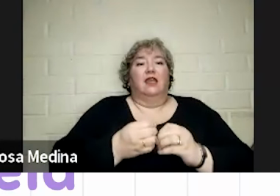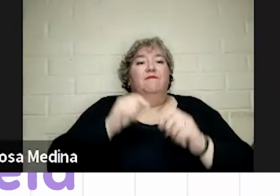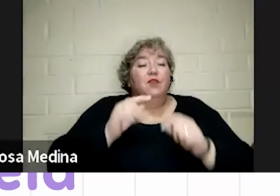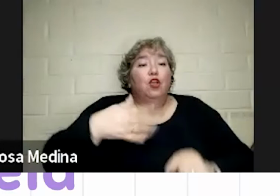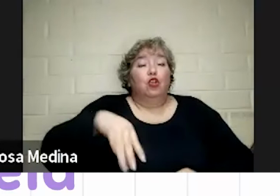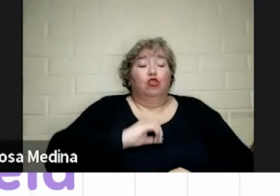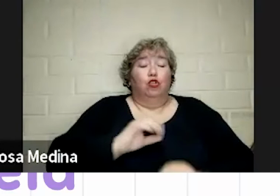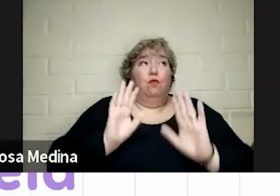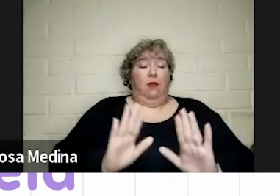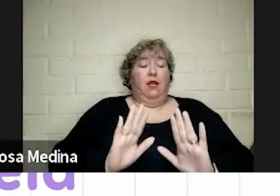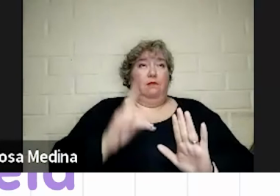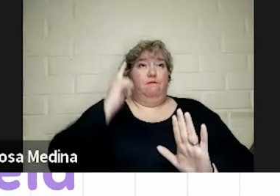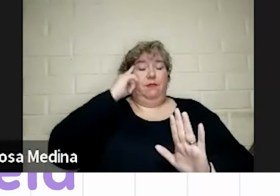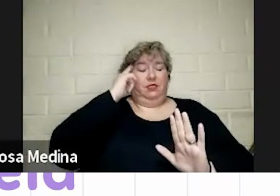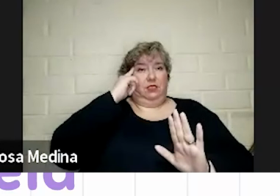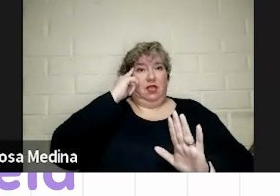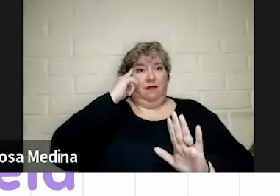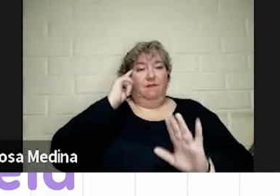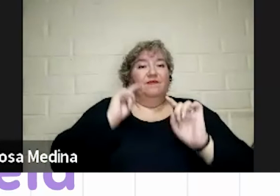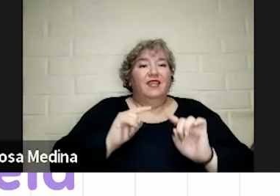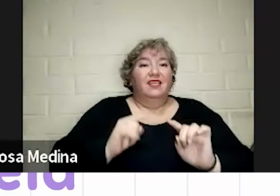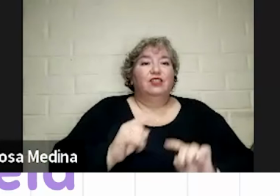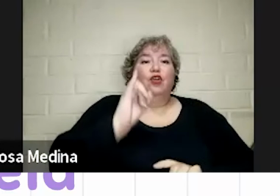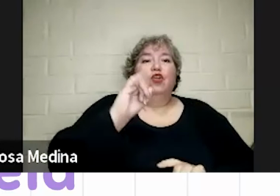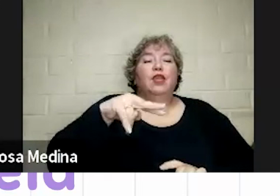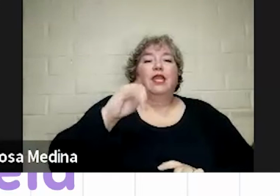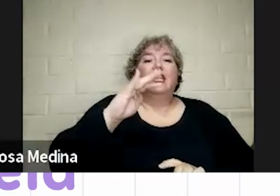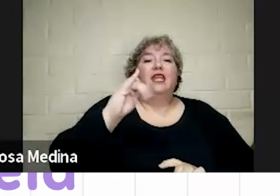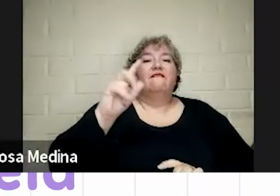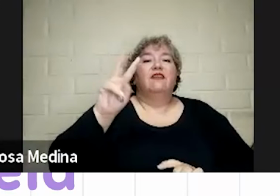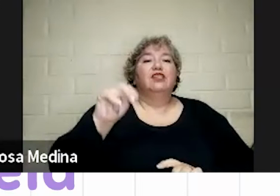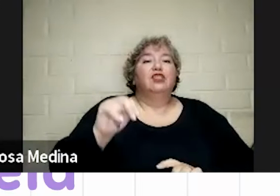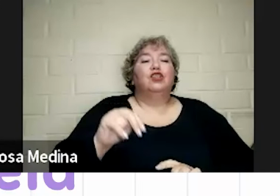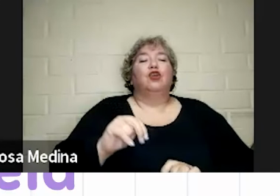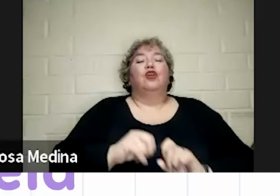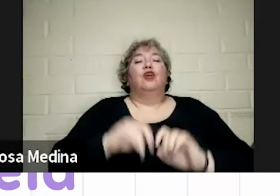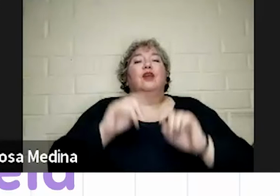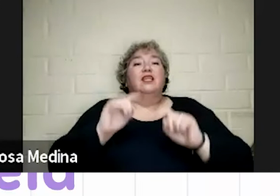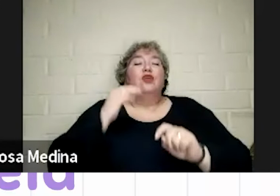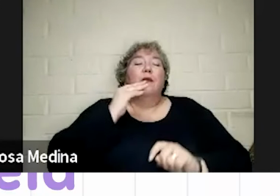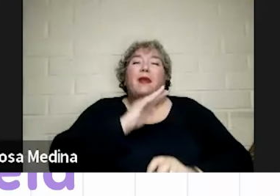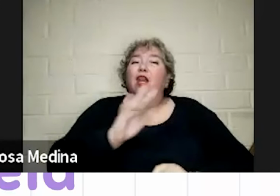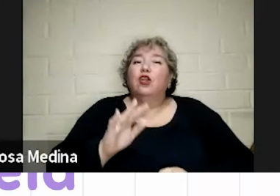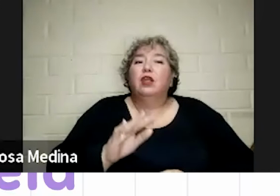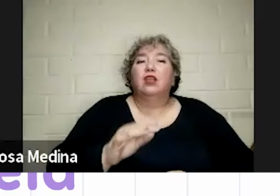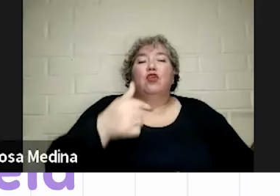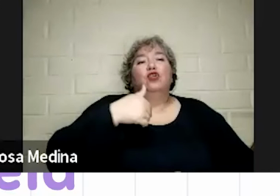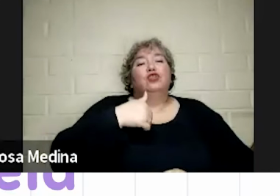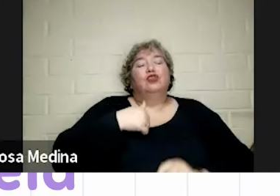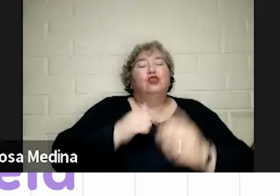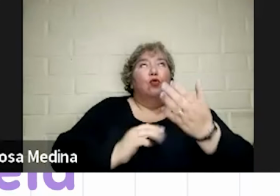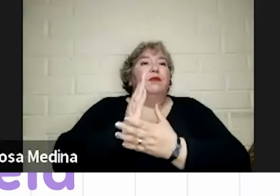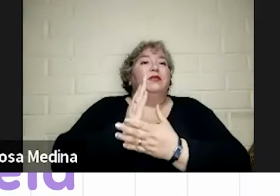veces se dice eso de la inhibición como una definición fácil para los niños. Decirle, la inhibición nos permite parar